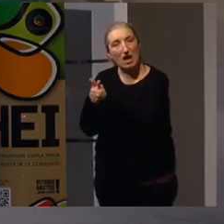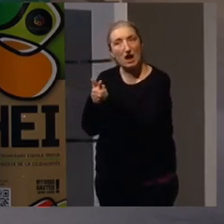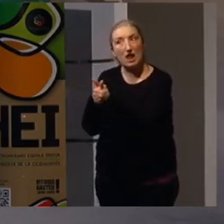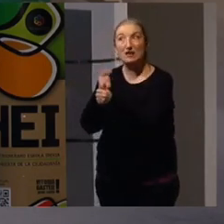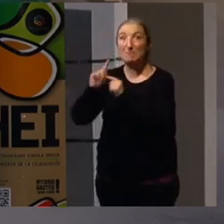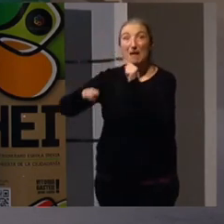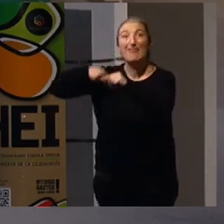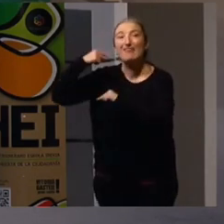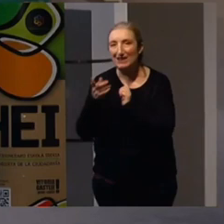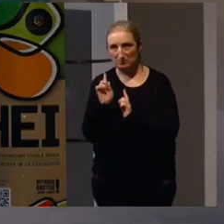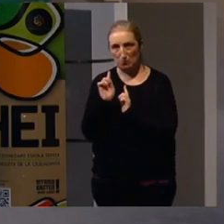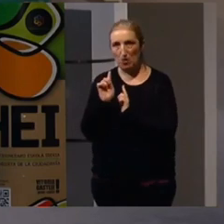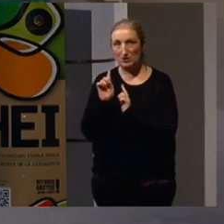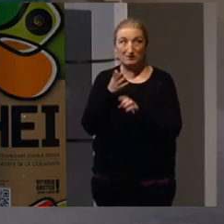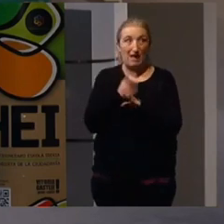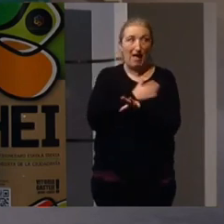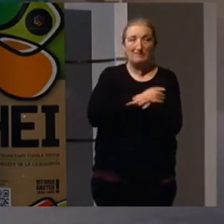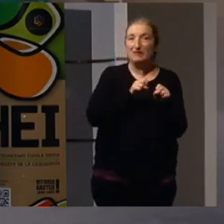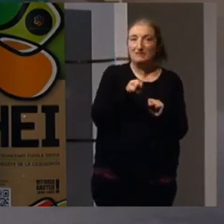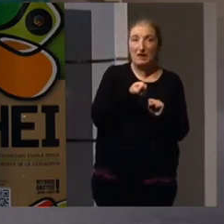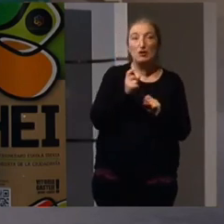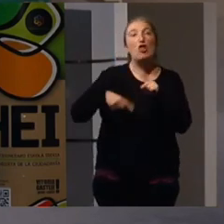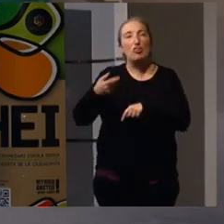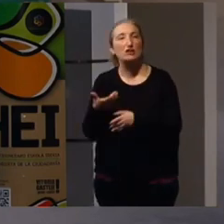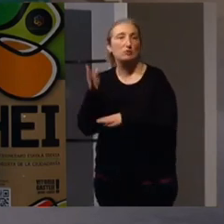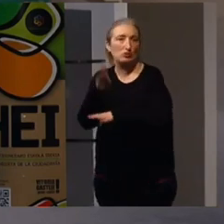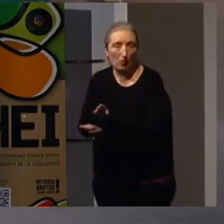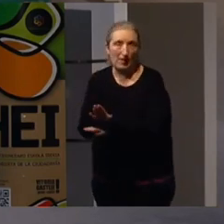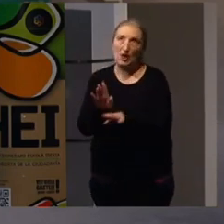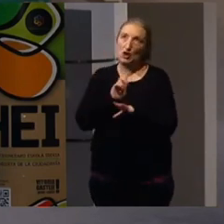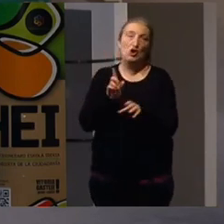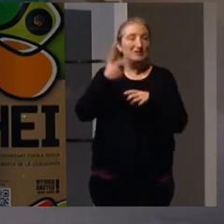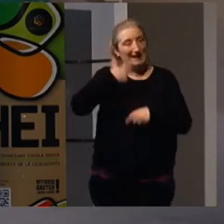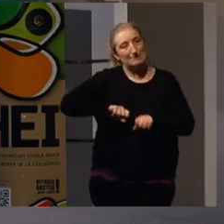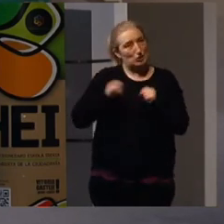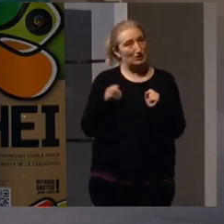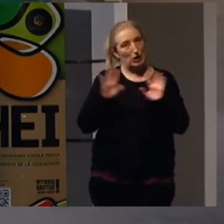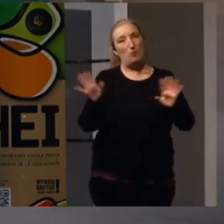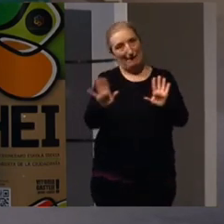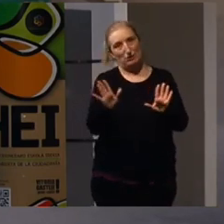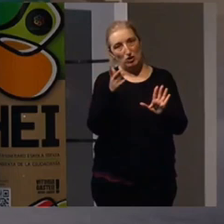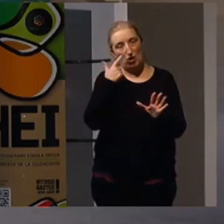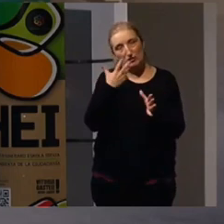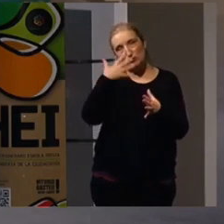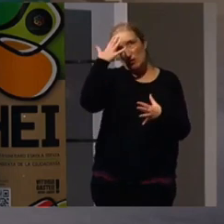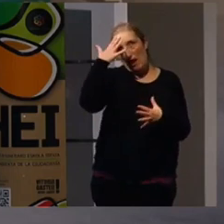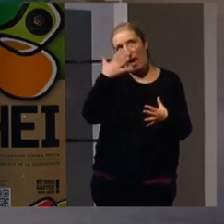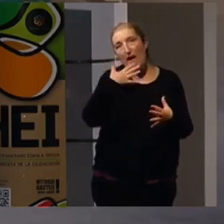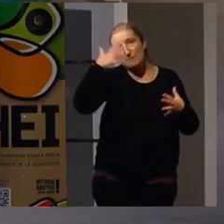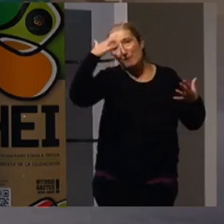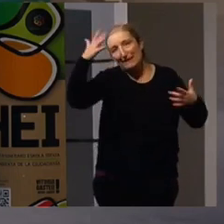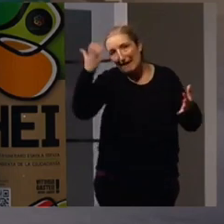estar para después, para lo que ya se haya estropeado. Entenderme estropear, que no es que la gente se estropee,